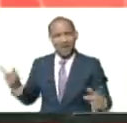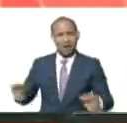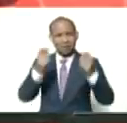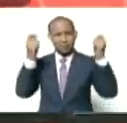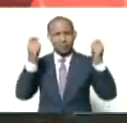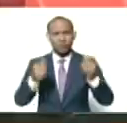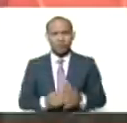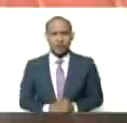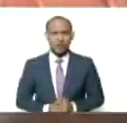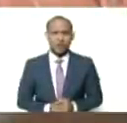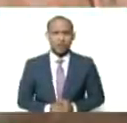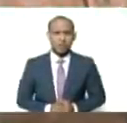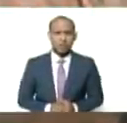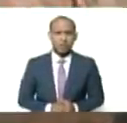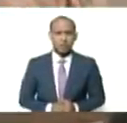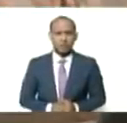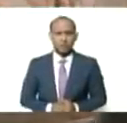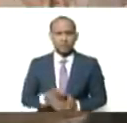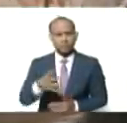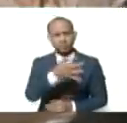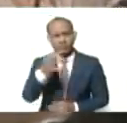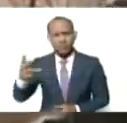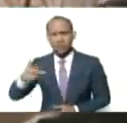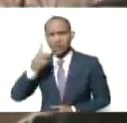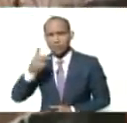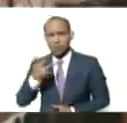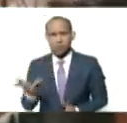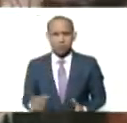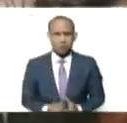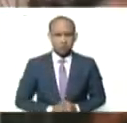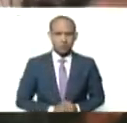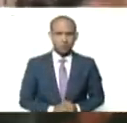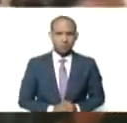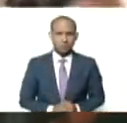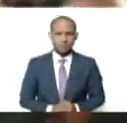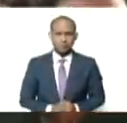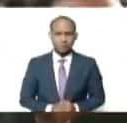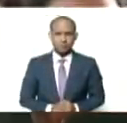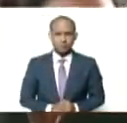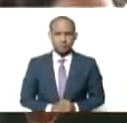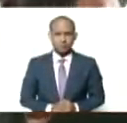triunfar. La eficacia política.